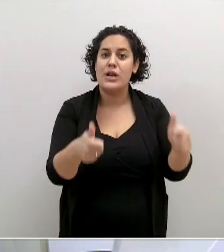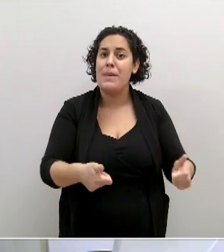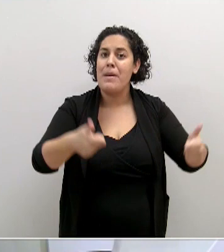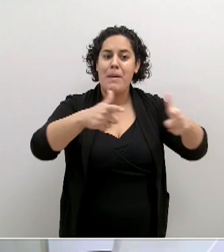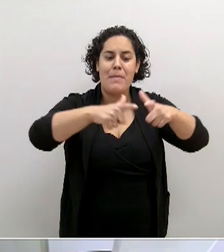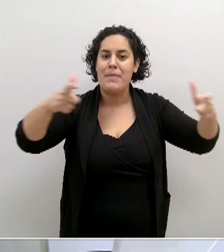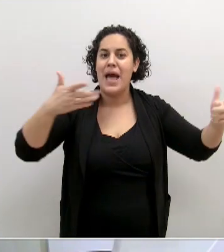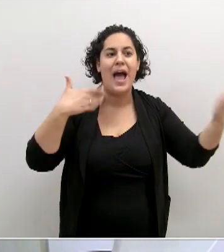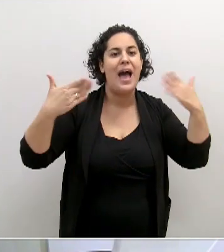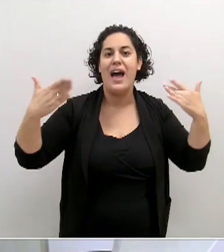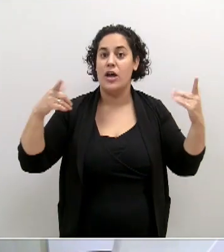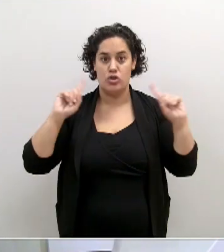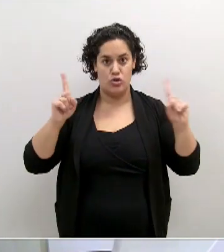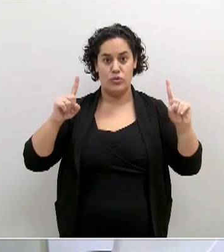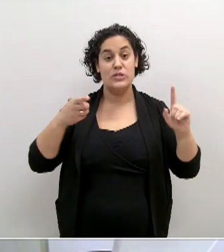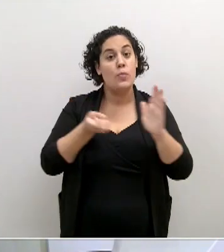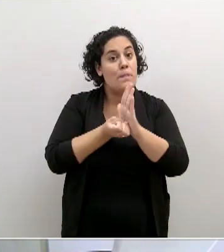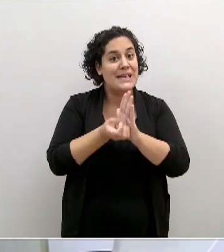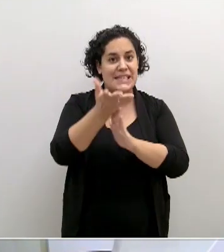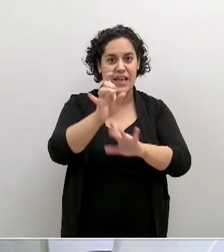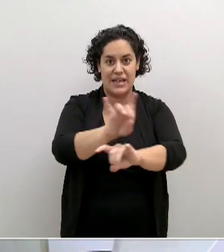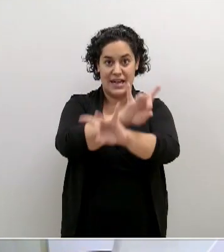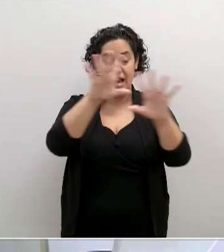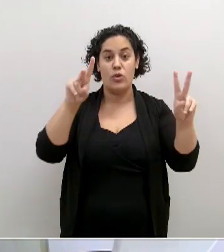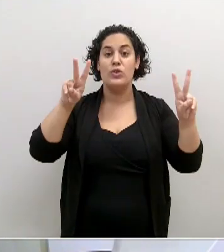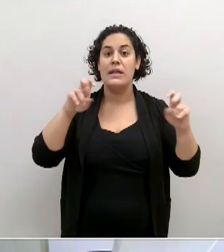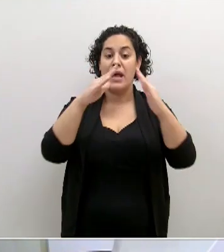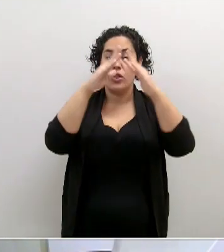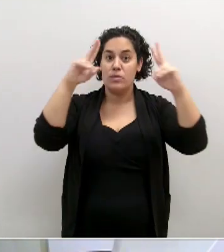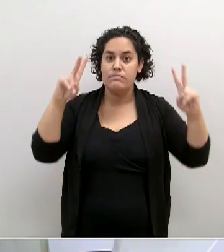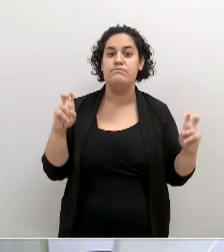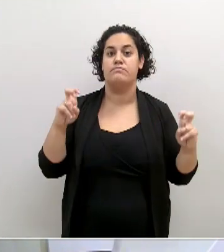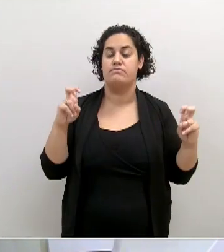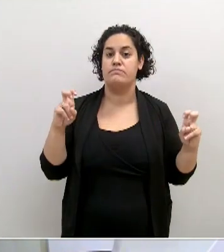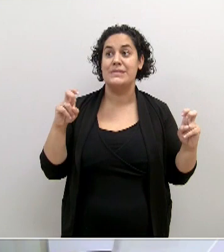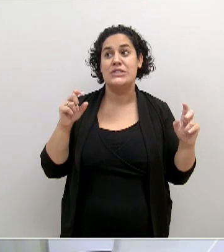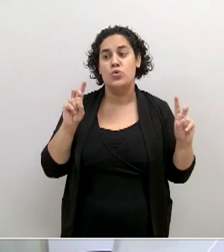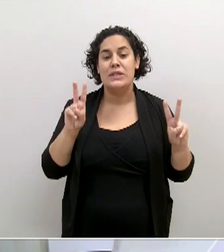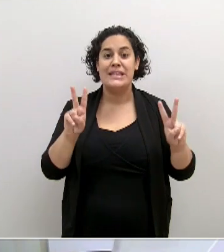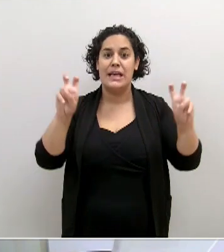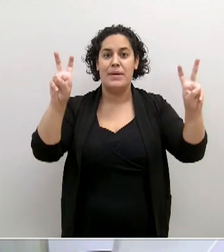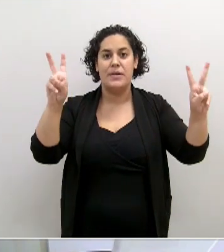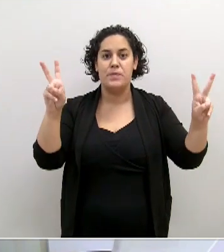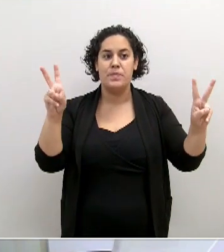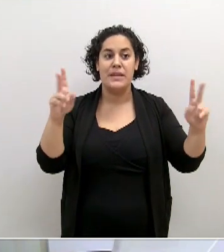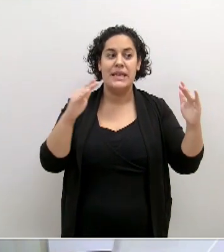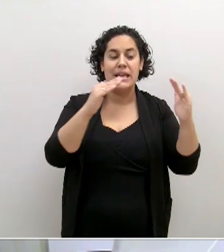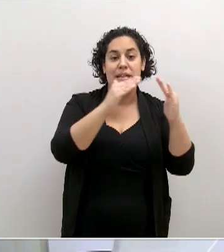es un mensaje claro. Y respecto al tema del confinamiento domiciliario, es una cuestión que todas las